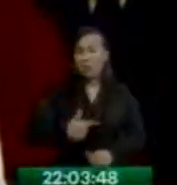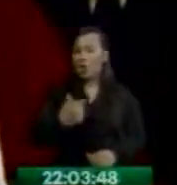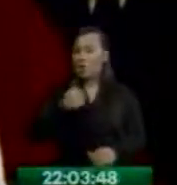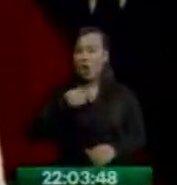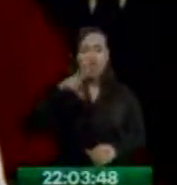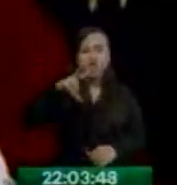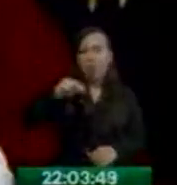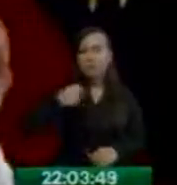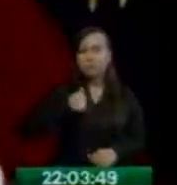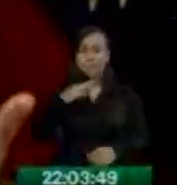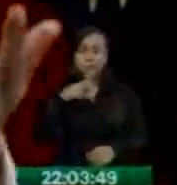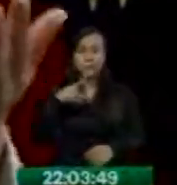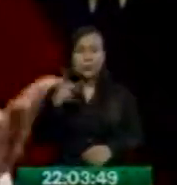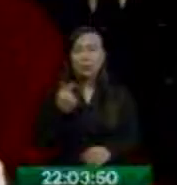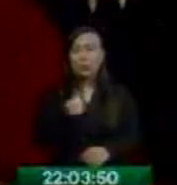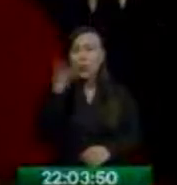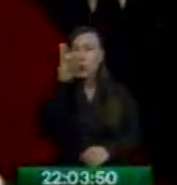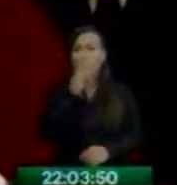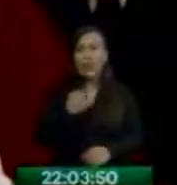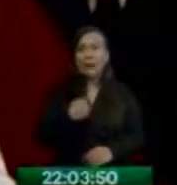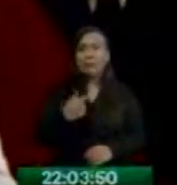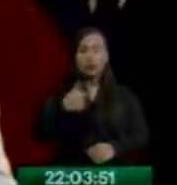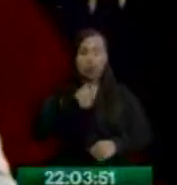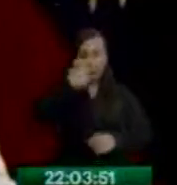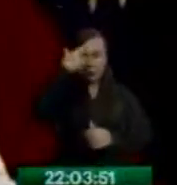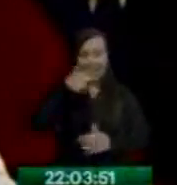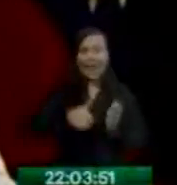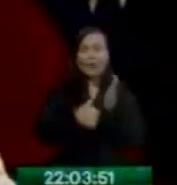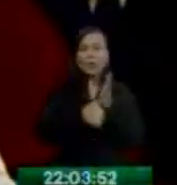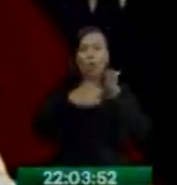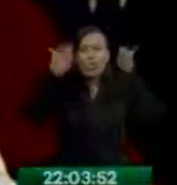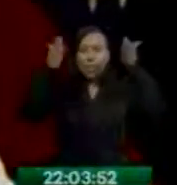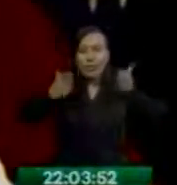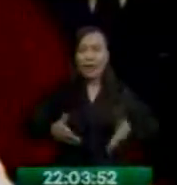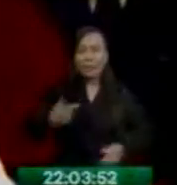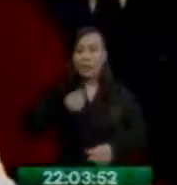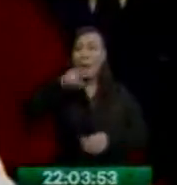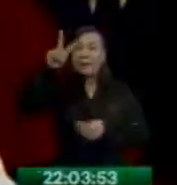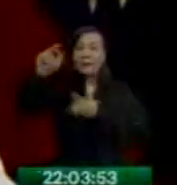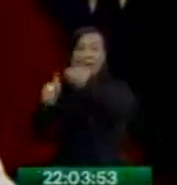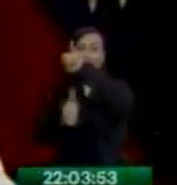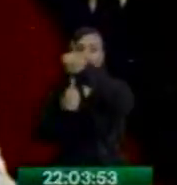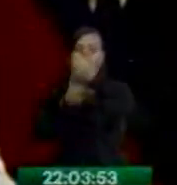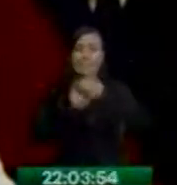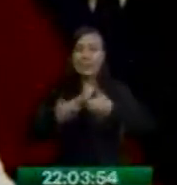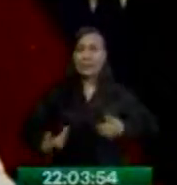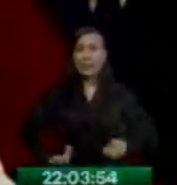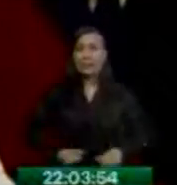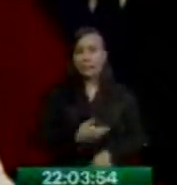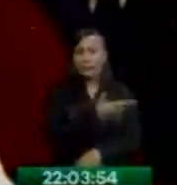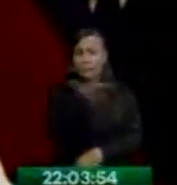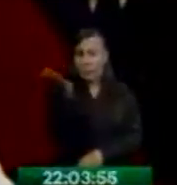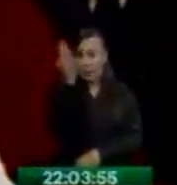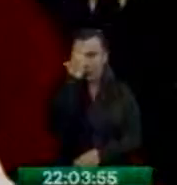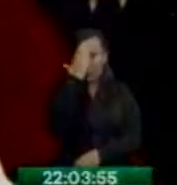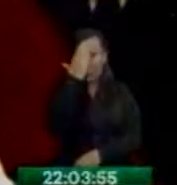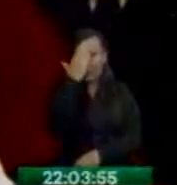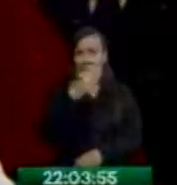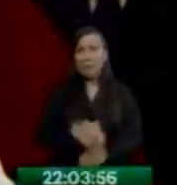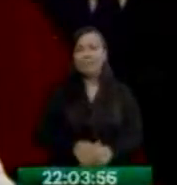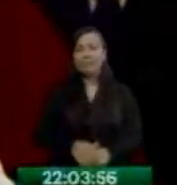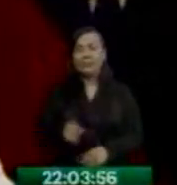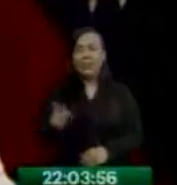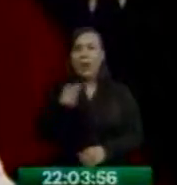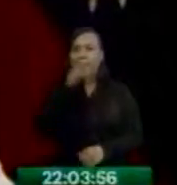hacerlo. Me defenderé como ciudadana, no desde la vicepresidencia, a pesar que todos sabemos que esta